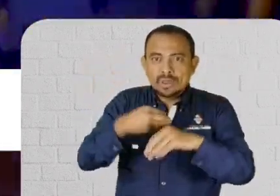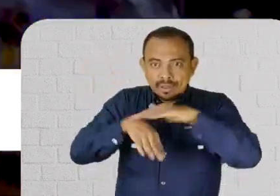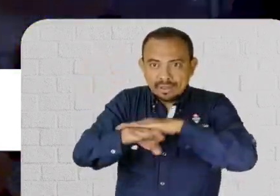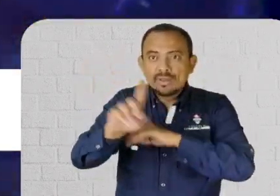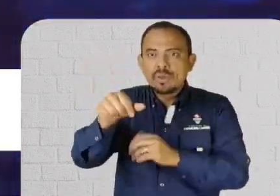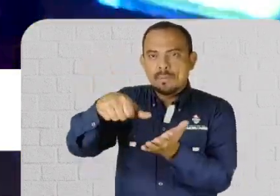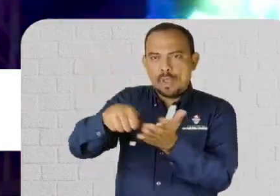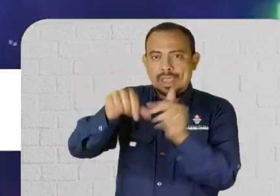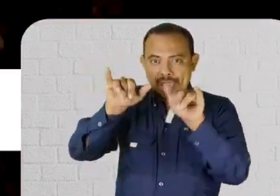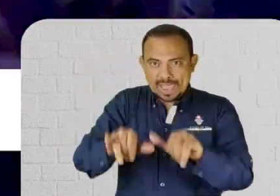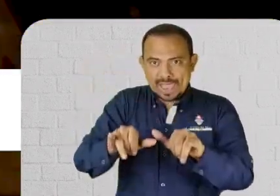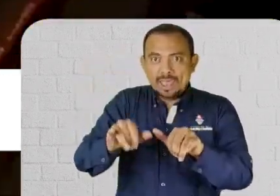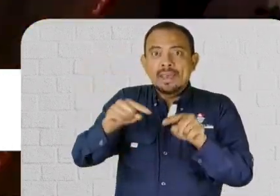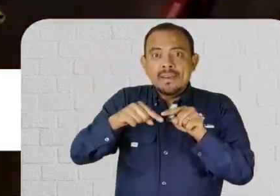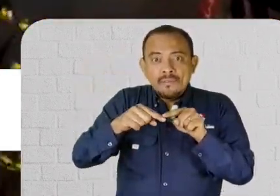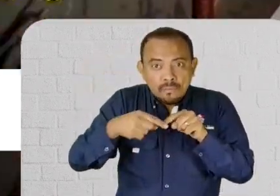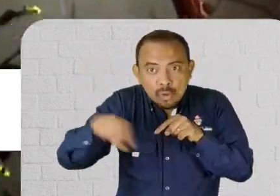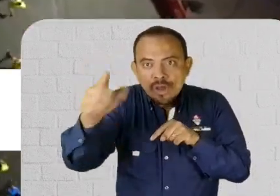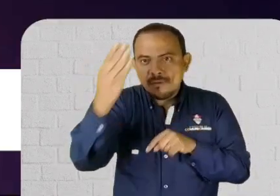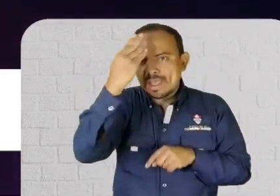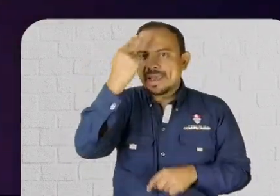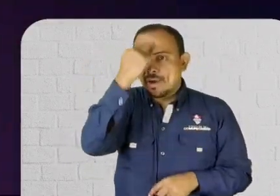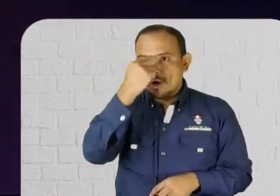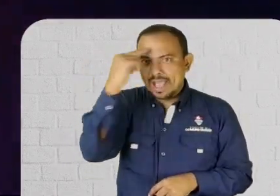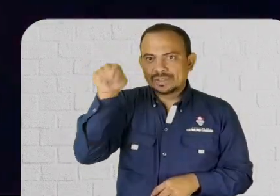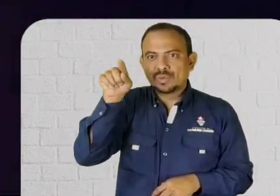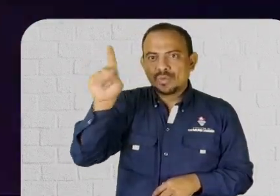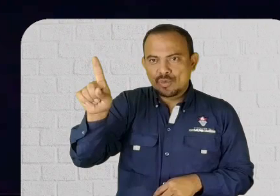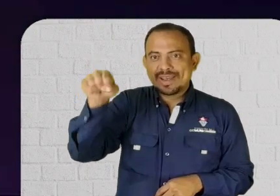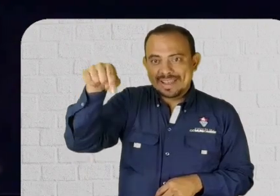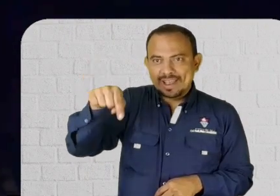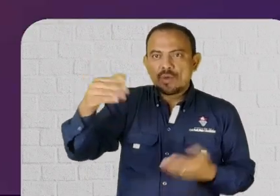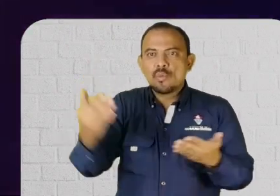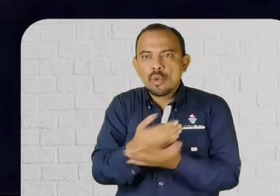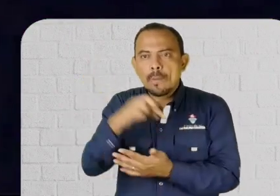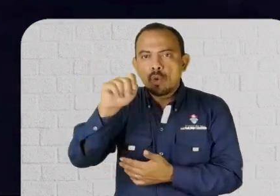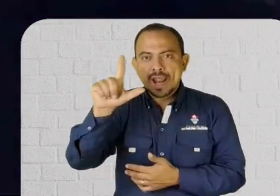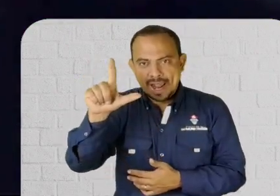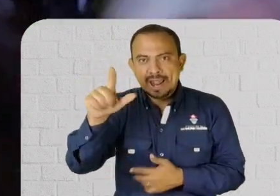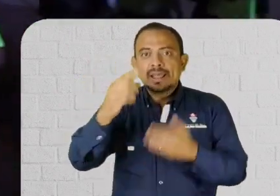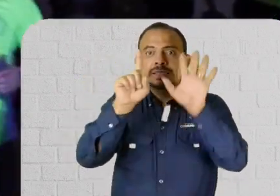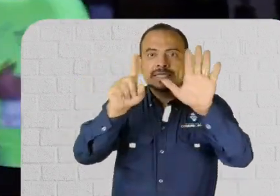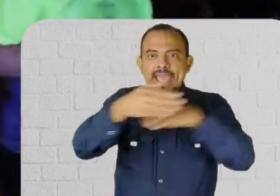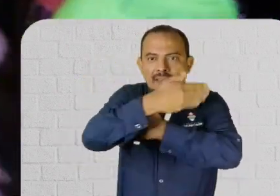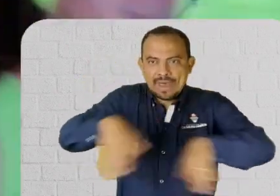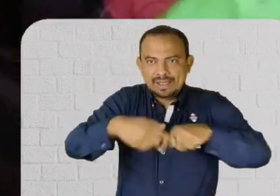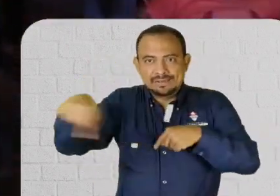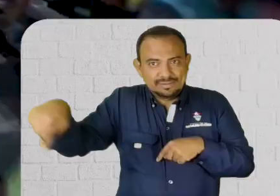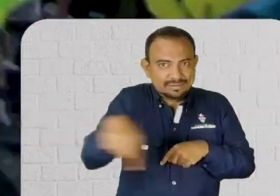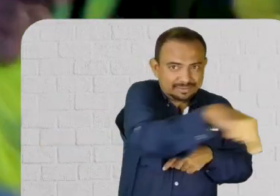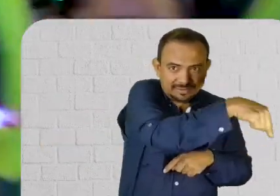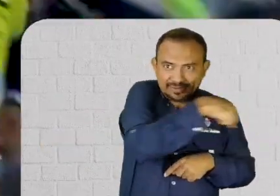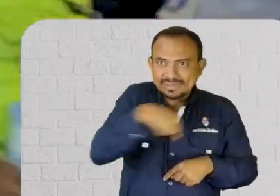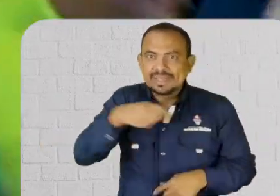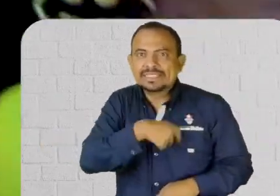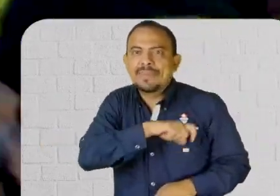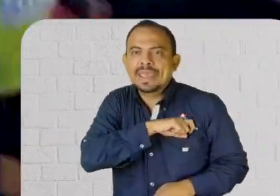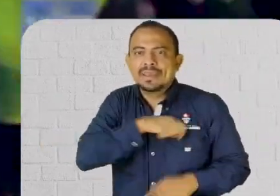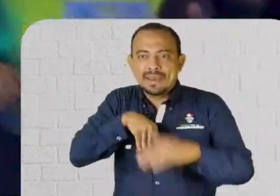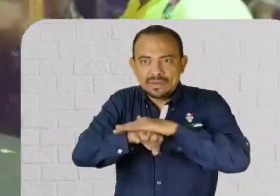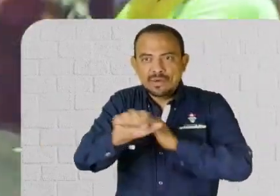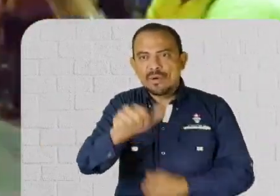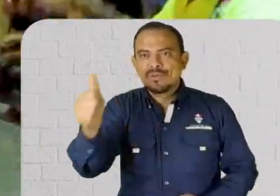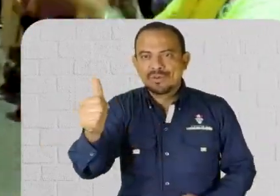noche, saliendo de la Municipalidad de Guatemala, pasando frente a la Catedral Metropolitana, Nuevo Portal de la Sexta Avenida,